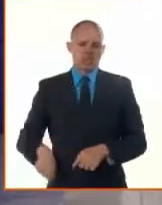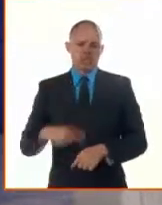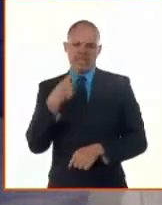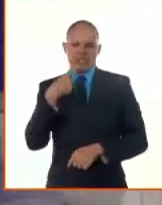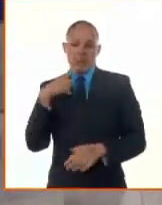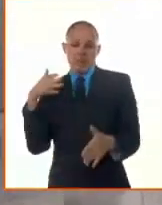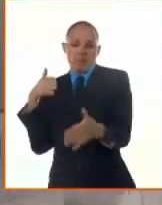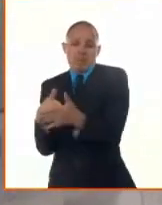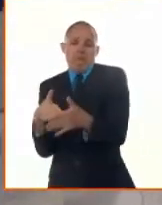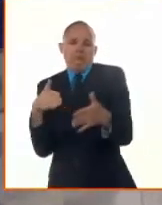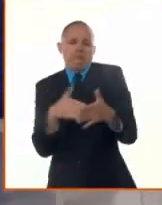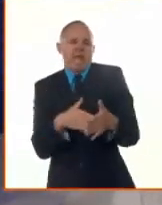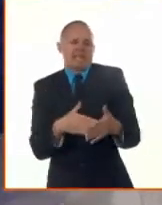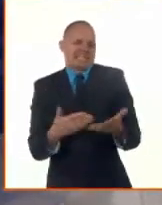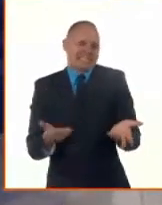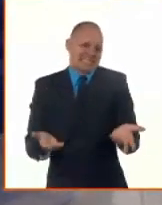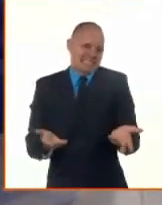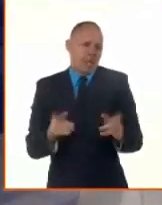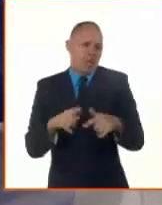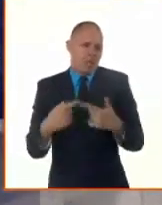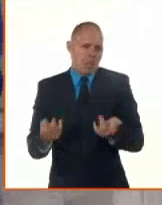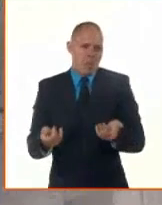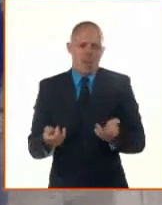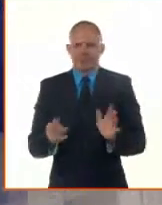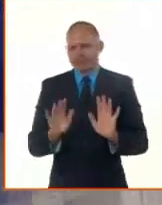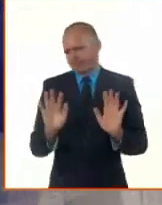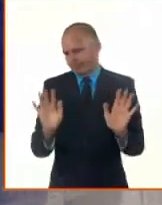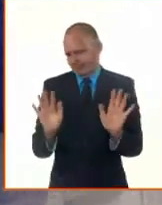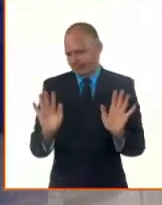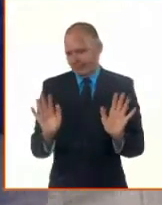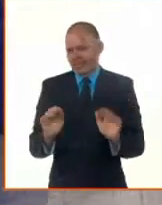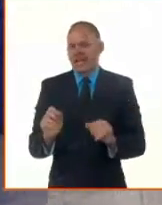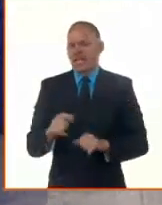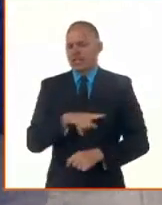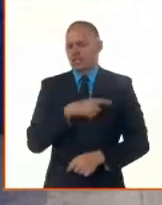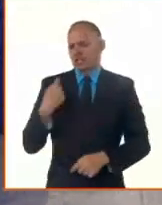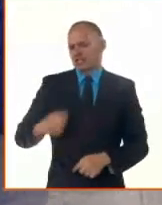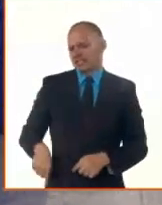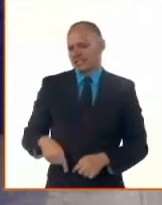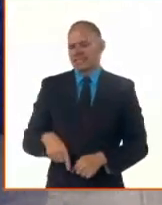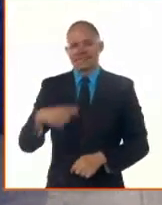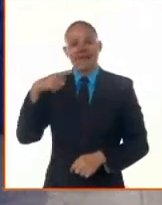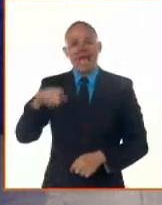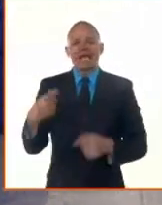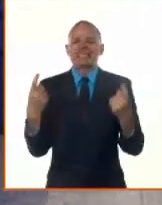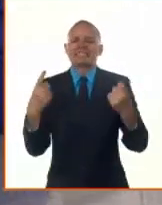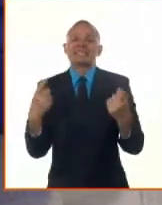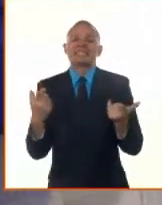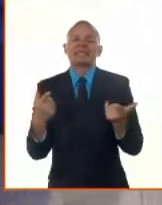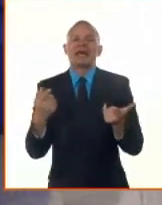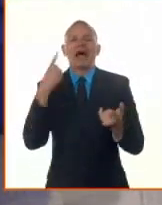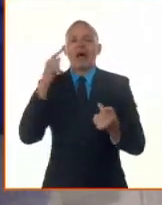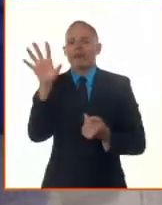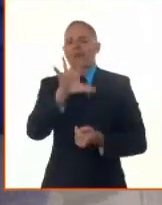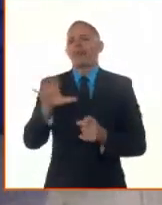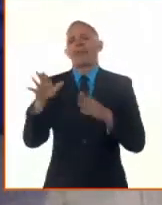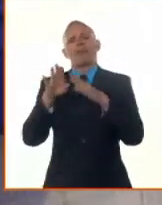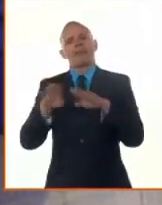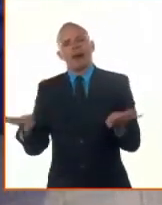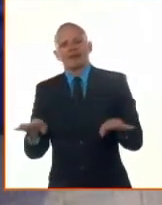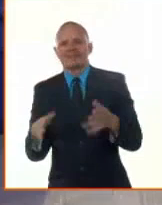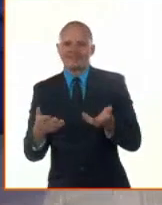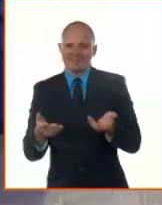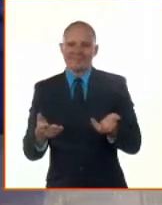China tiene una política muy pragmática china además necesita la paz para su proyecto sobre todo